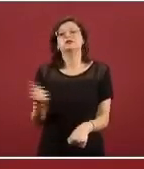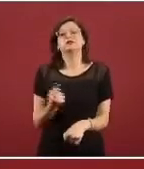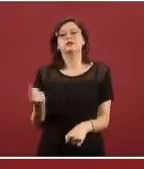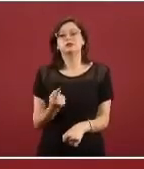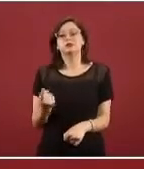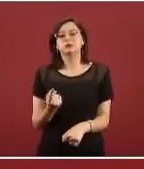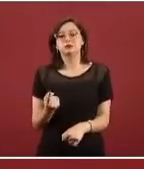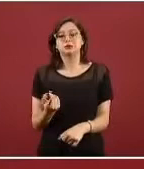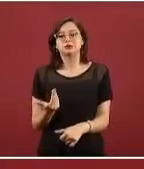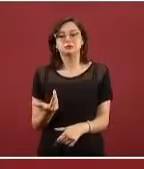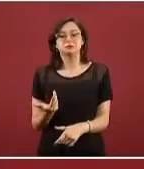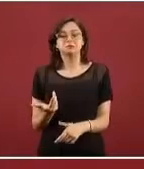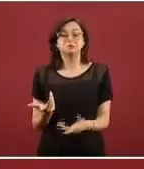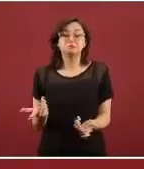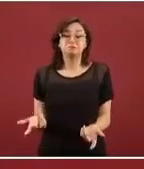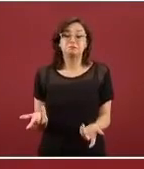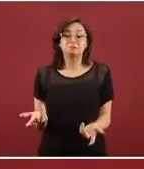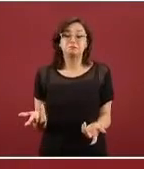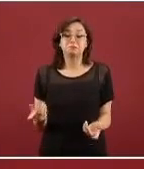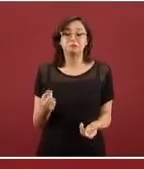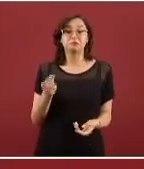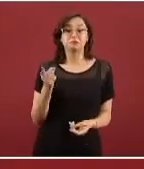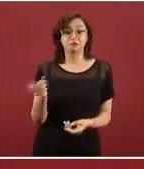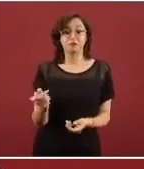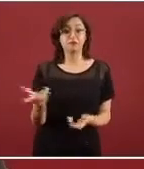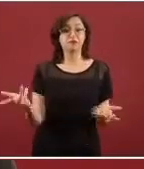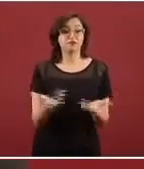lo hicieres, ¿qué va a suceder?